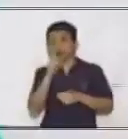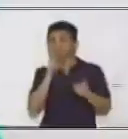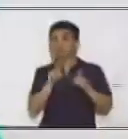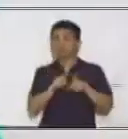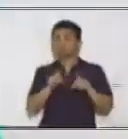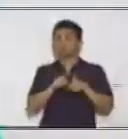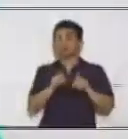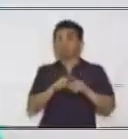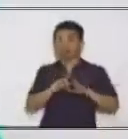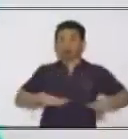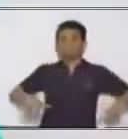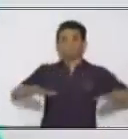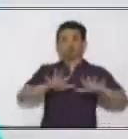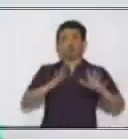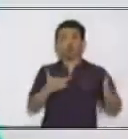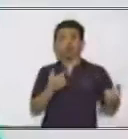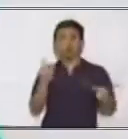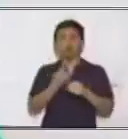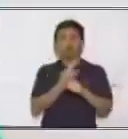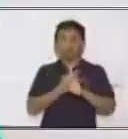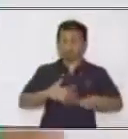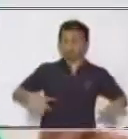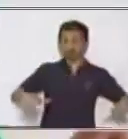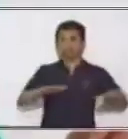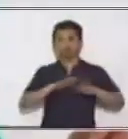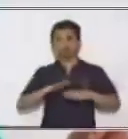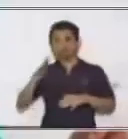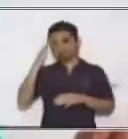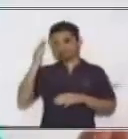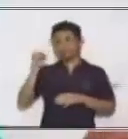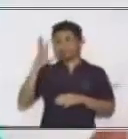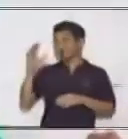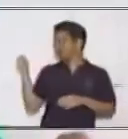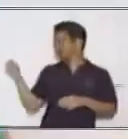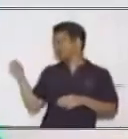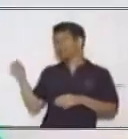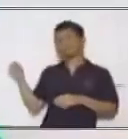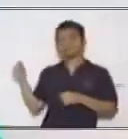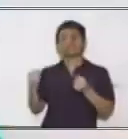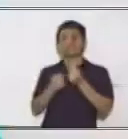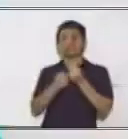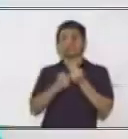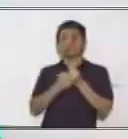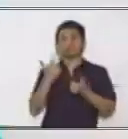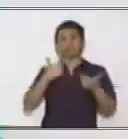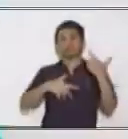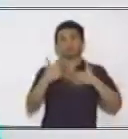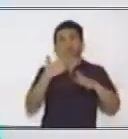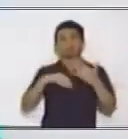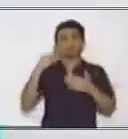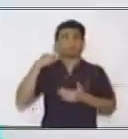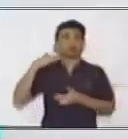habilidad espacial. Buen día a todos, buen día Mauricio, que hoy nos colabora con la lengua de señas.